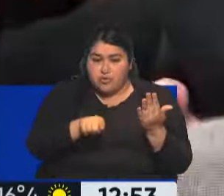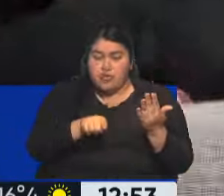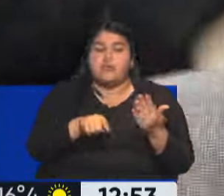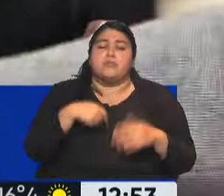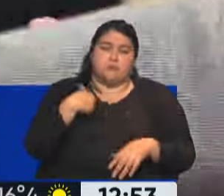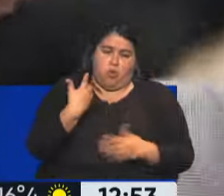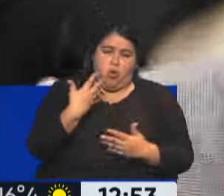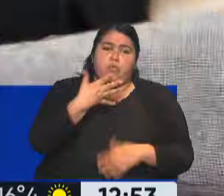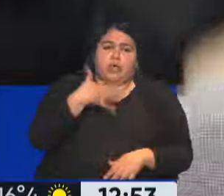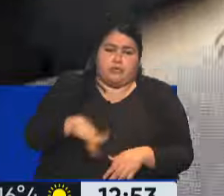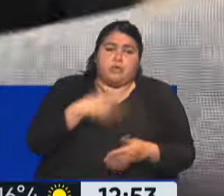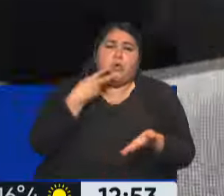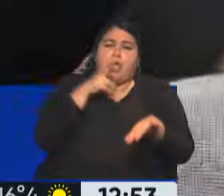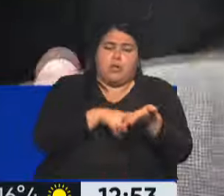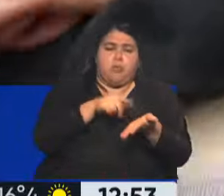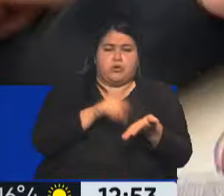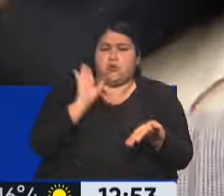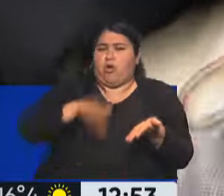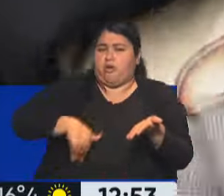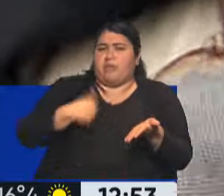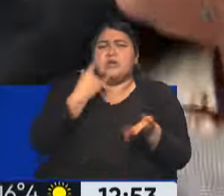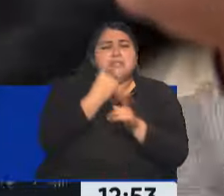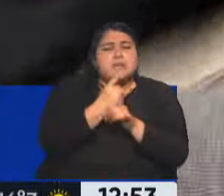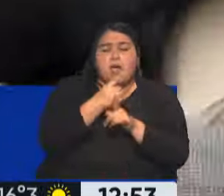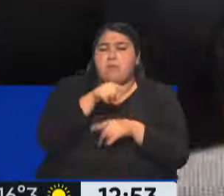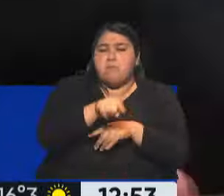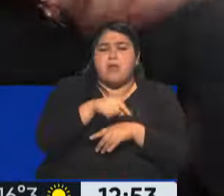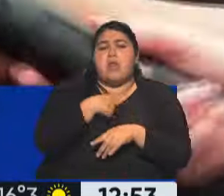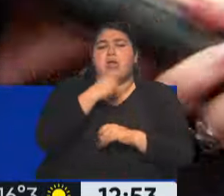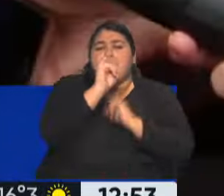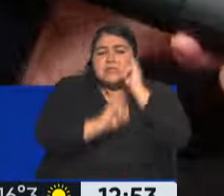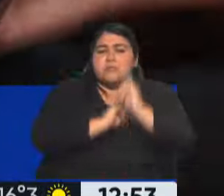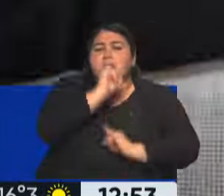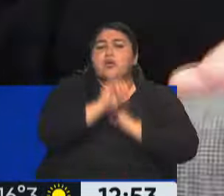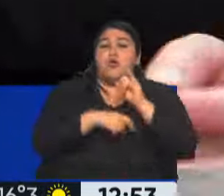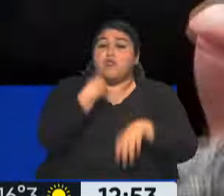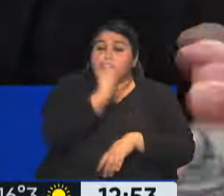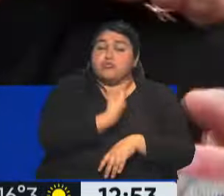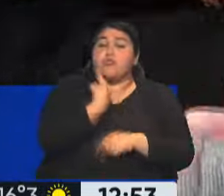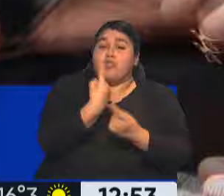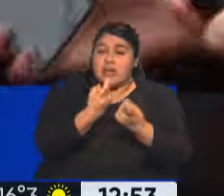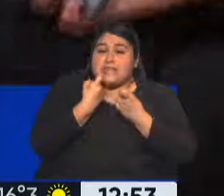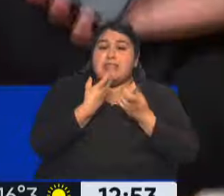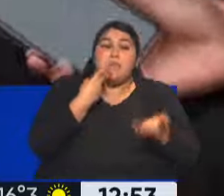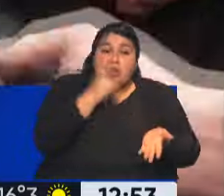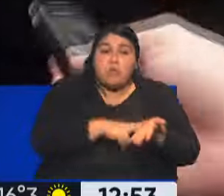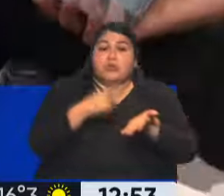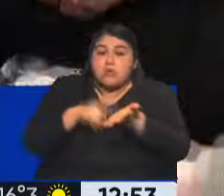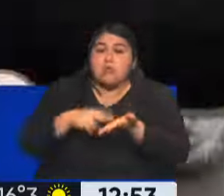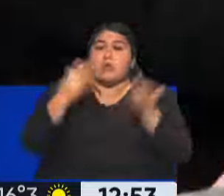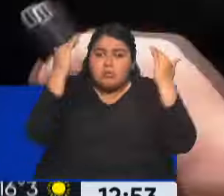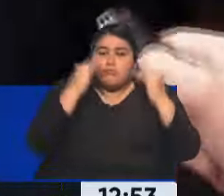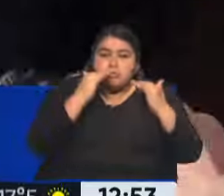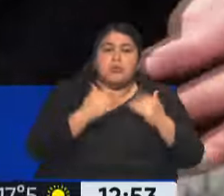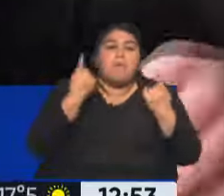porque es un impuesto horrible. Pero como siempre explico, nosotros para poder bajar impuestos necesitamos tener